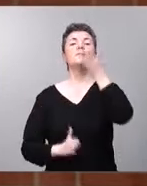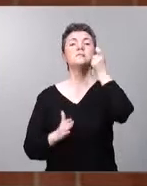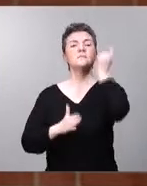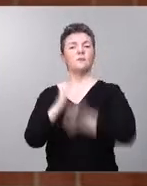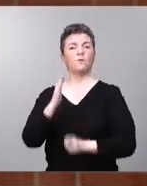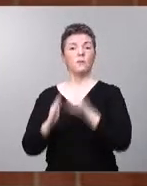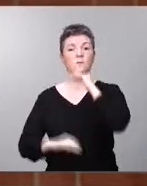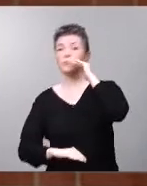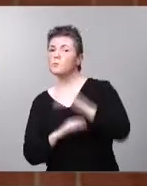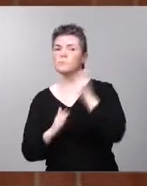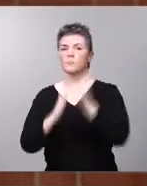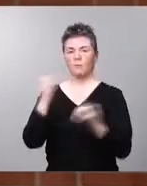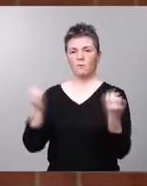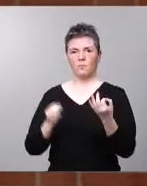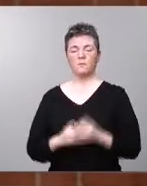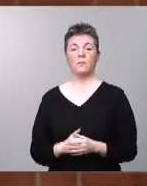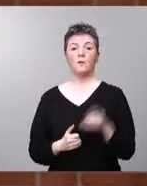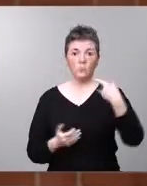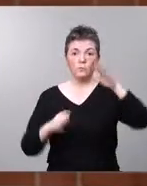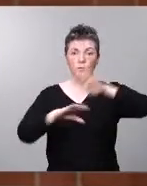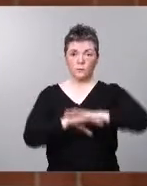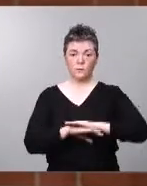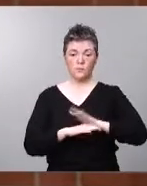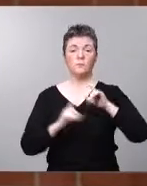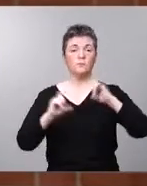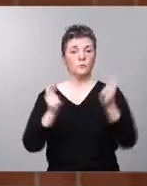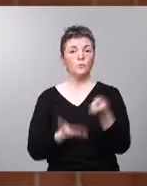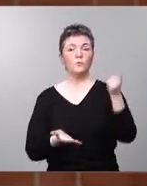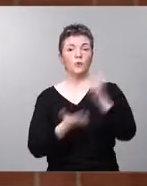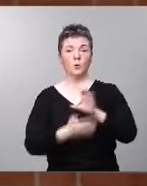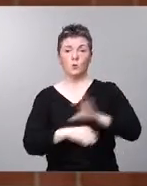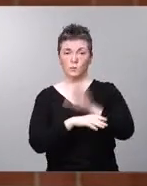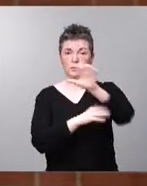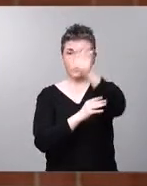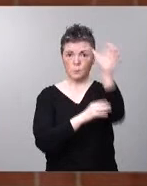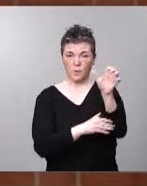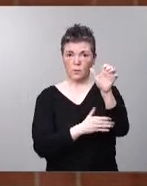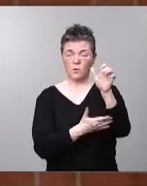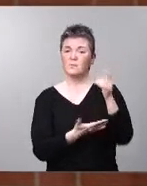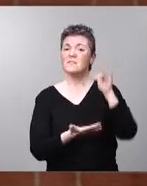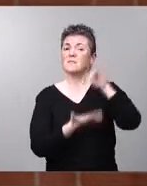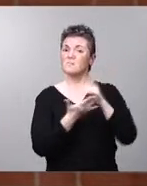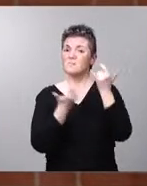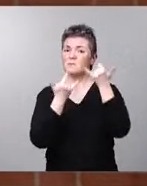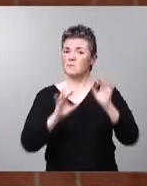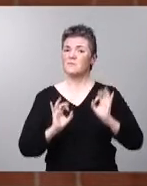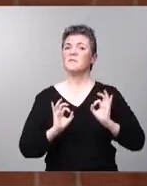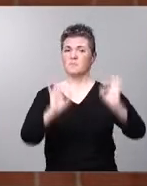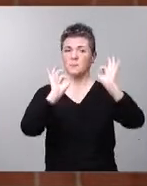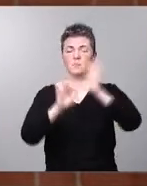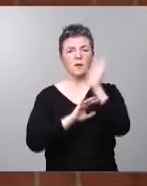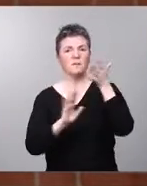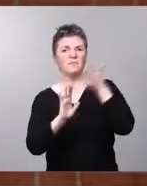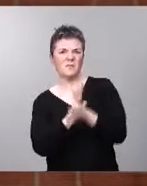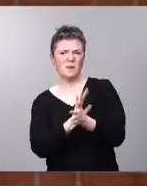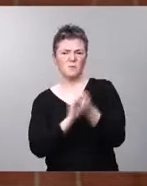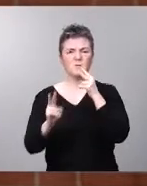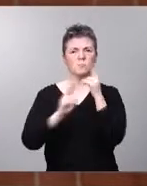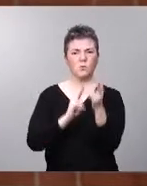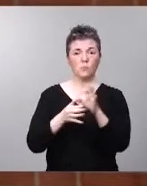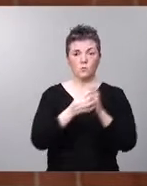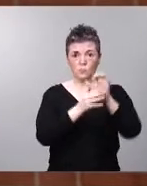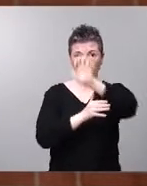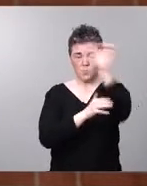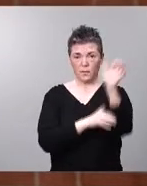esta noche se va a reunir de nuevo el consejo europeo en sesión extraordinaria para definir la respuesta de la unión europea ante esta